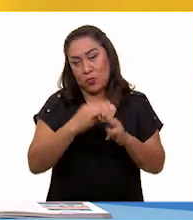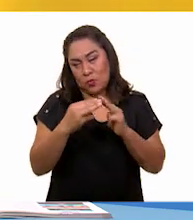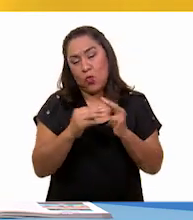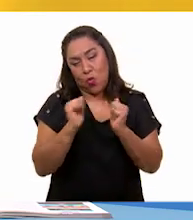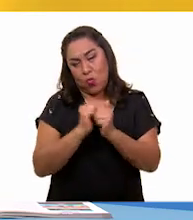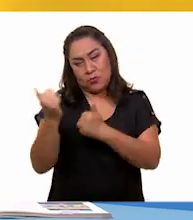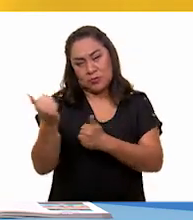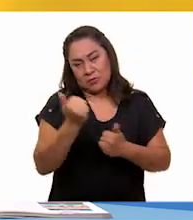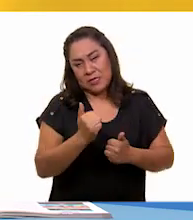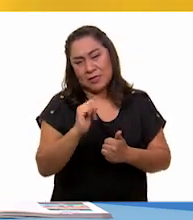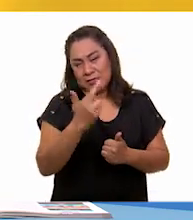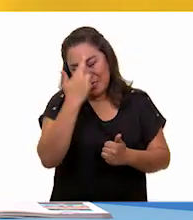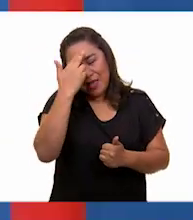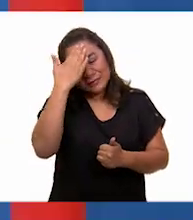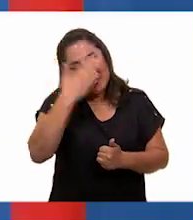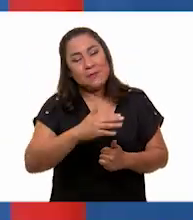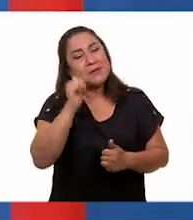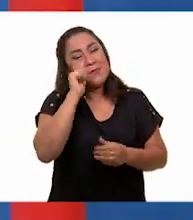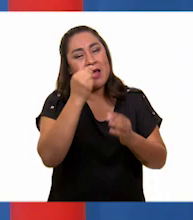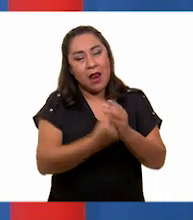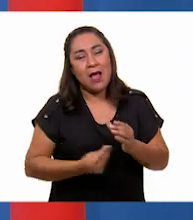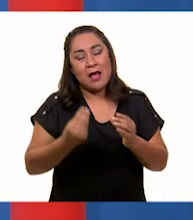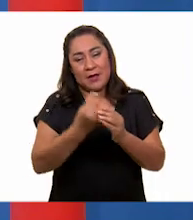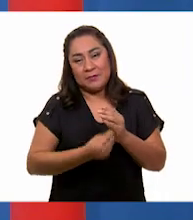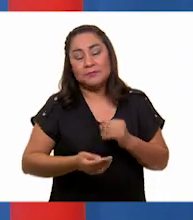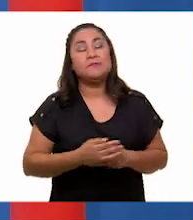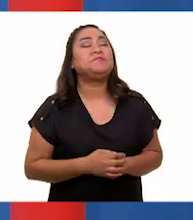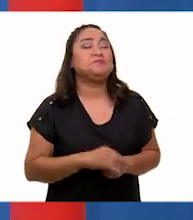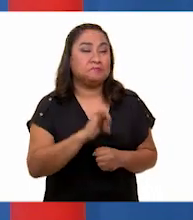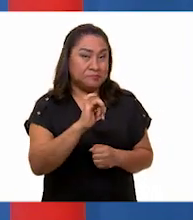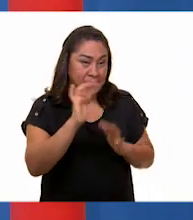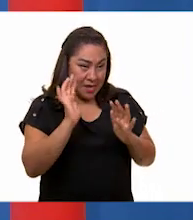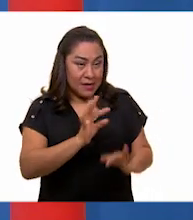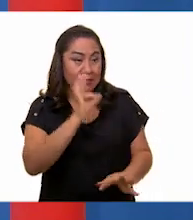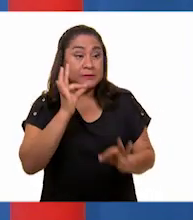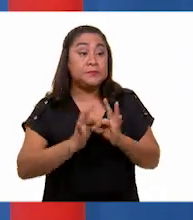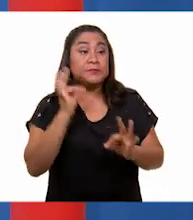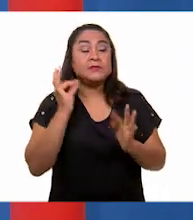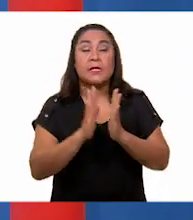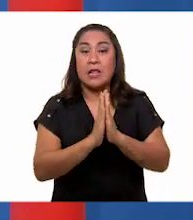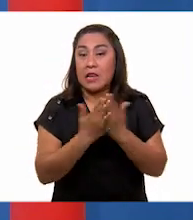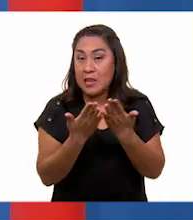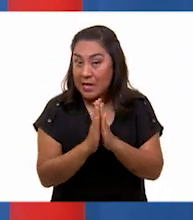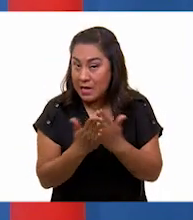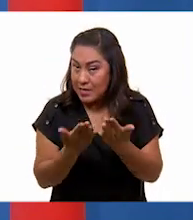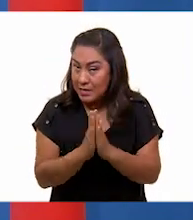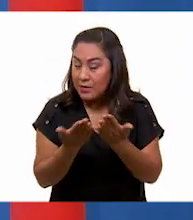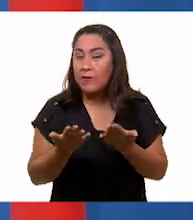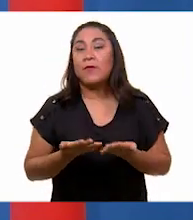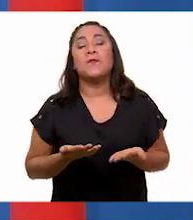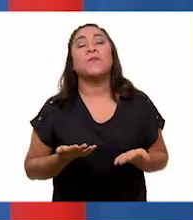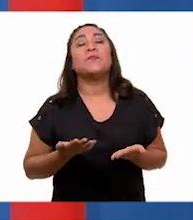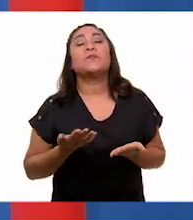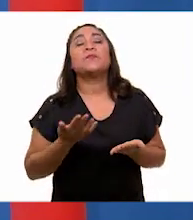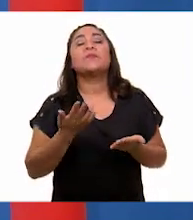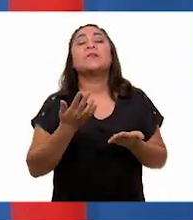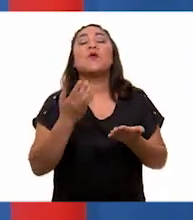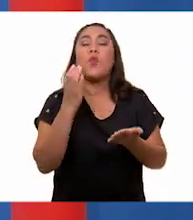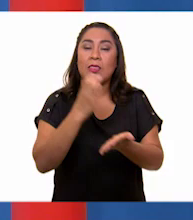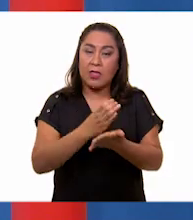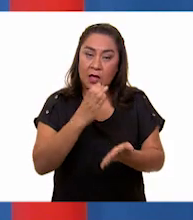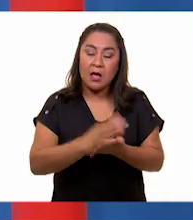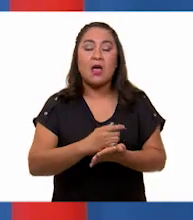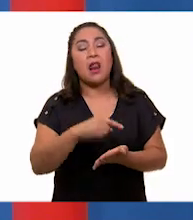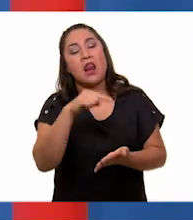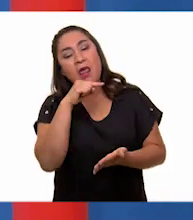que ocupamos en cada clase. Por supuesto, maestra, ya tenemos aquí listo nuestro libro de texto, nuestras cosas para anotar,